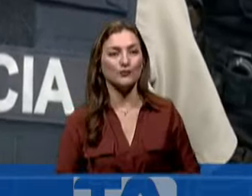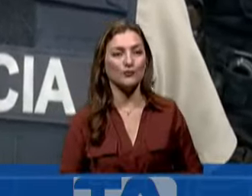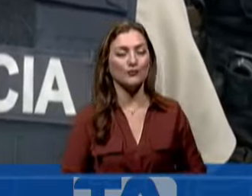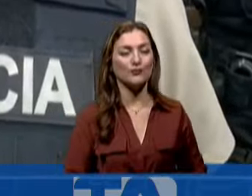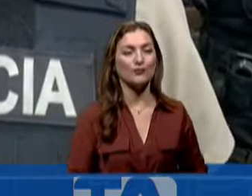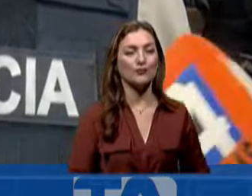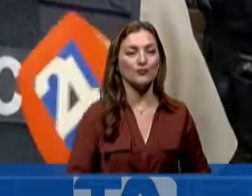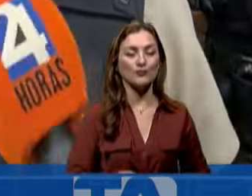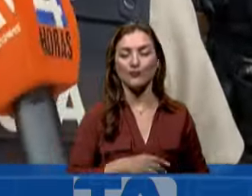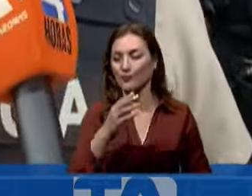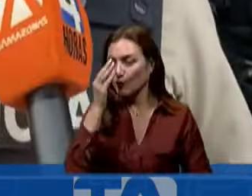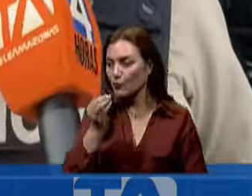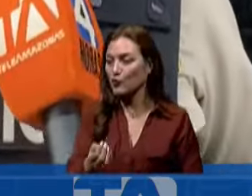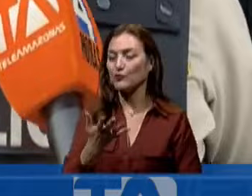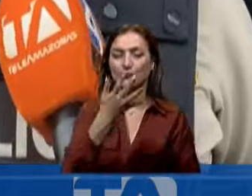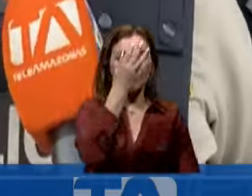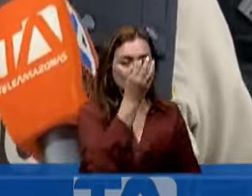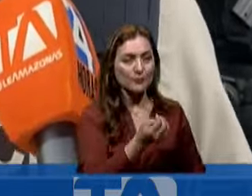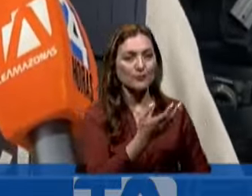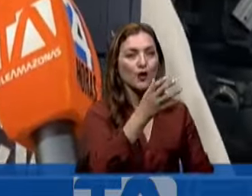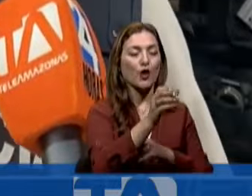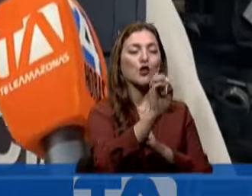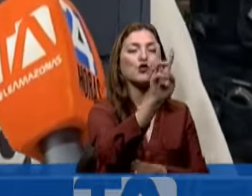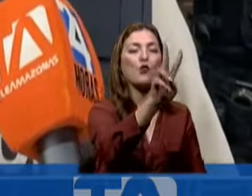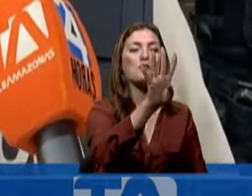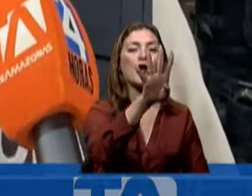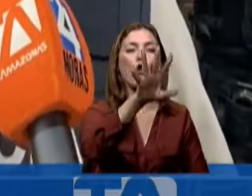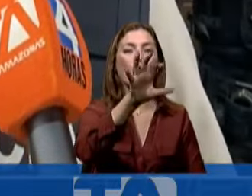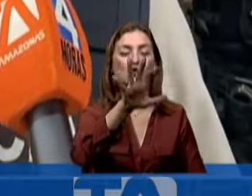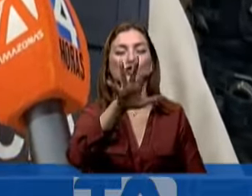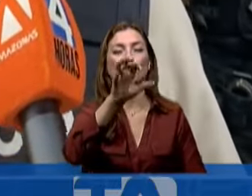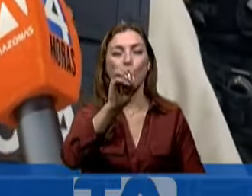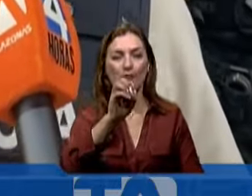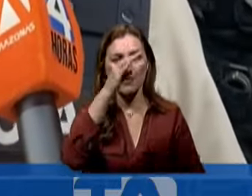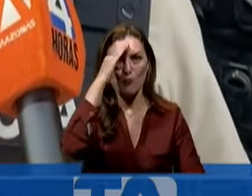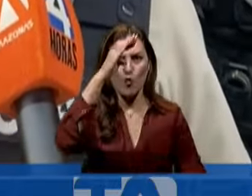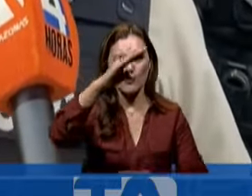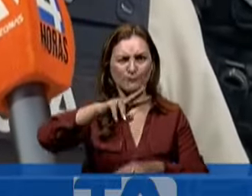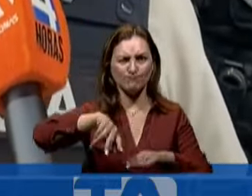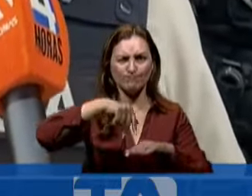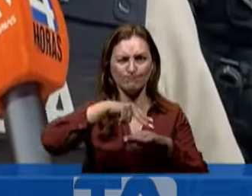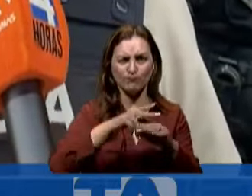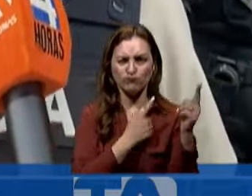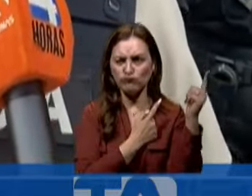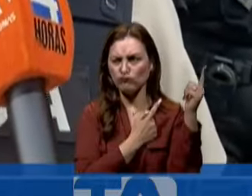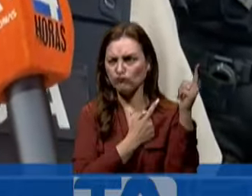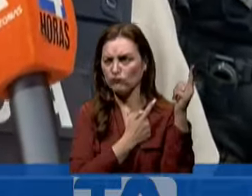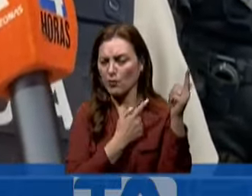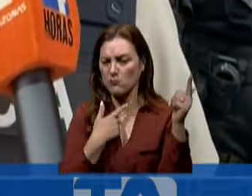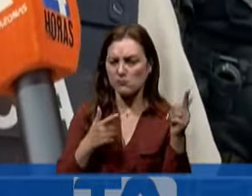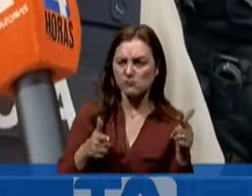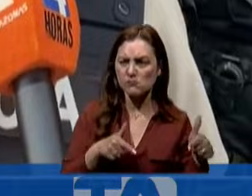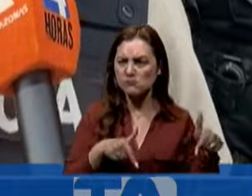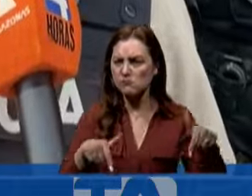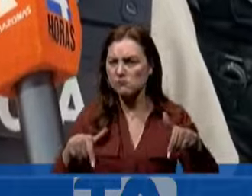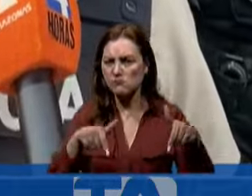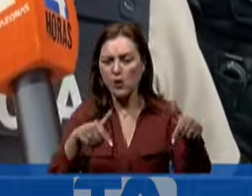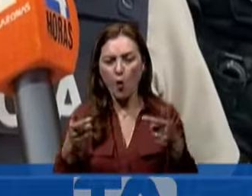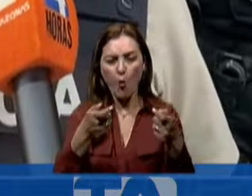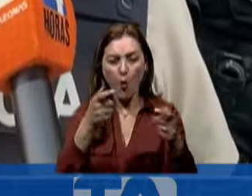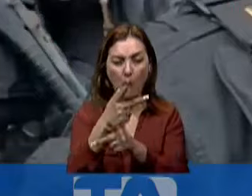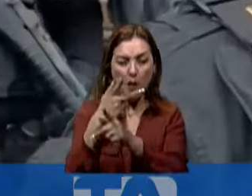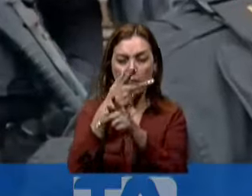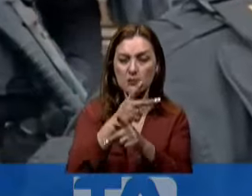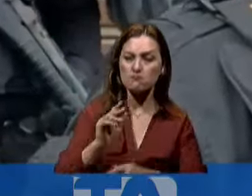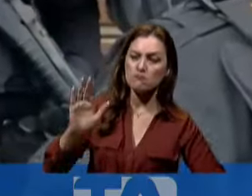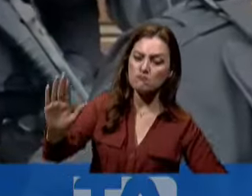provincia de Esmeraldas. Buenos días. Buenos días. 2.450 efectivos policiales realizaron el cuidado, la prevención, disuasión y la reacción ante